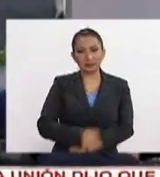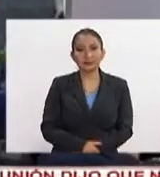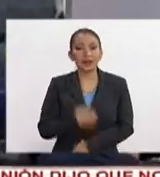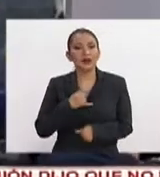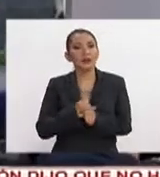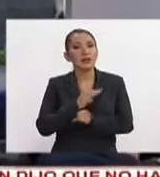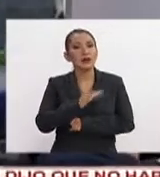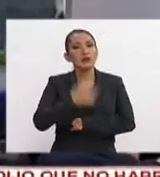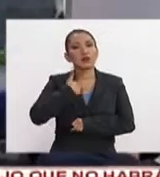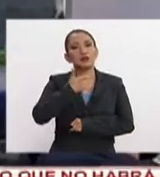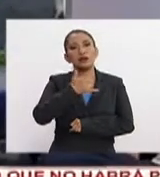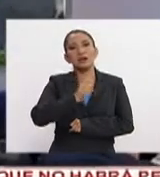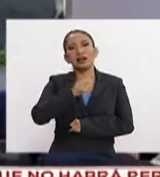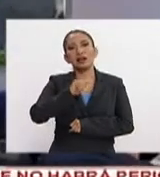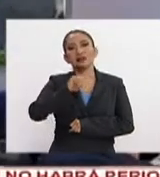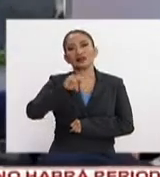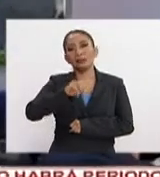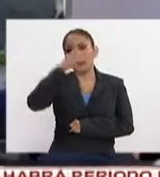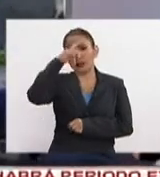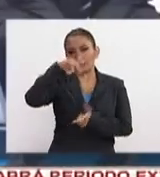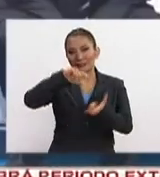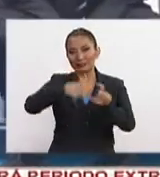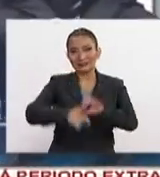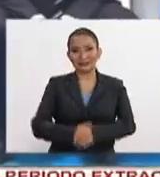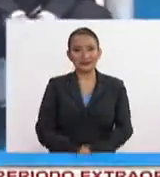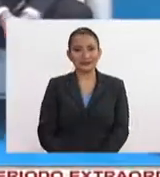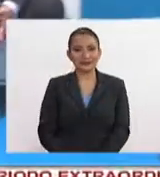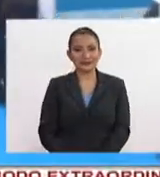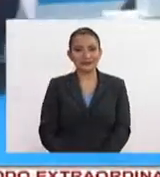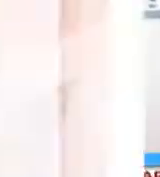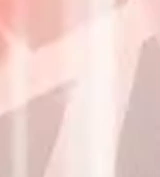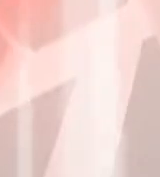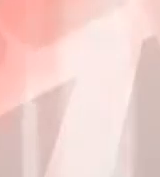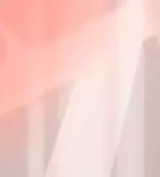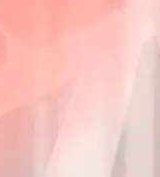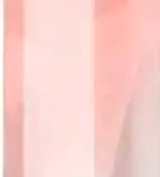Con información de Gustavo Castillo, México al Día.